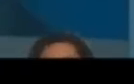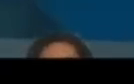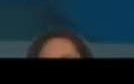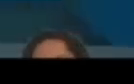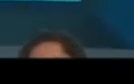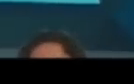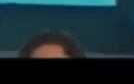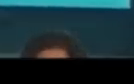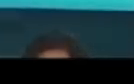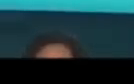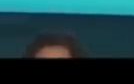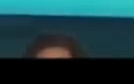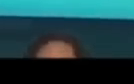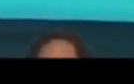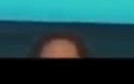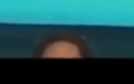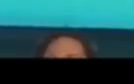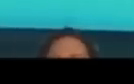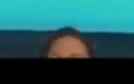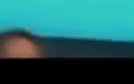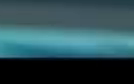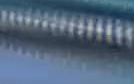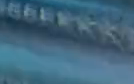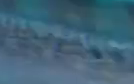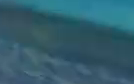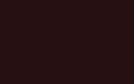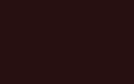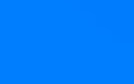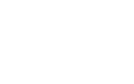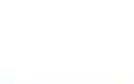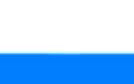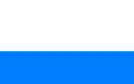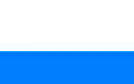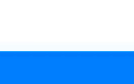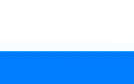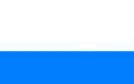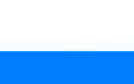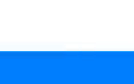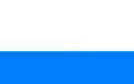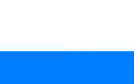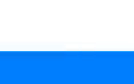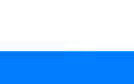que saberlo siempre, porque nos gusta darles siempre lo mejor a ustedes. Eso es todo, amigos. No olviden